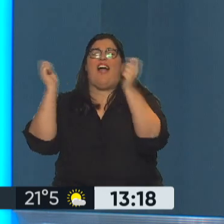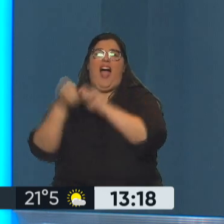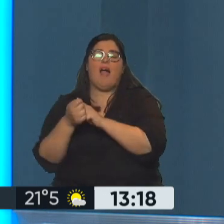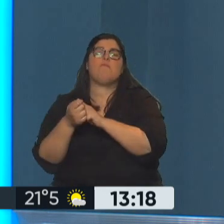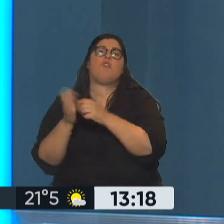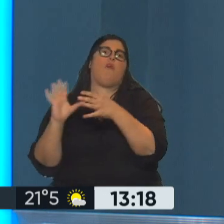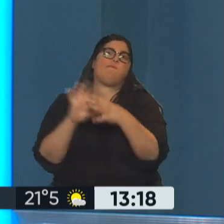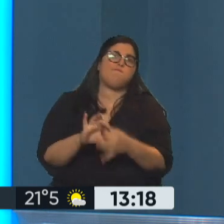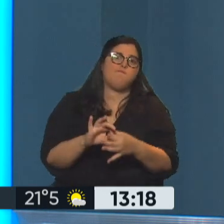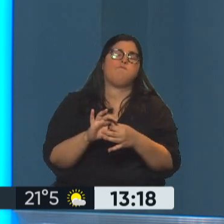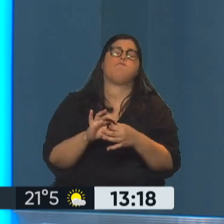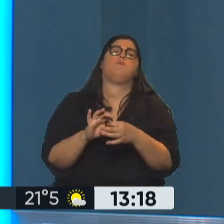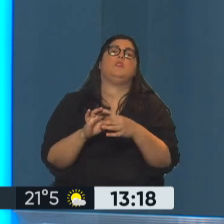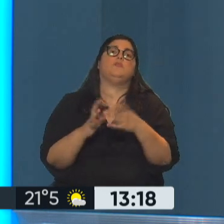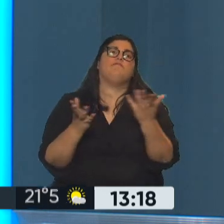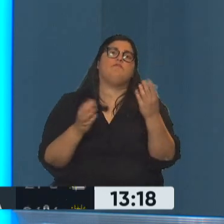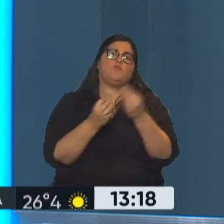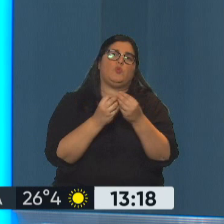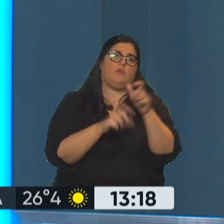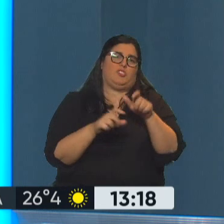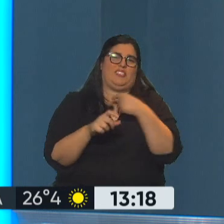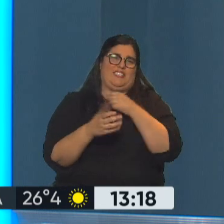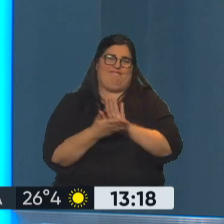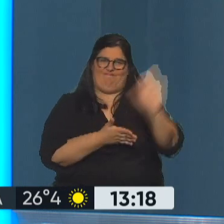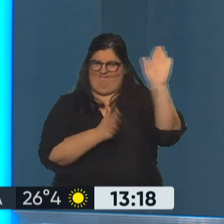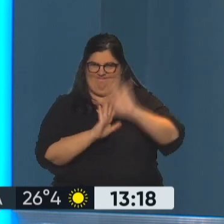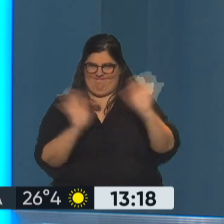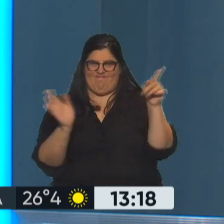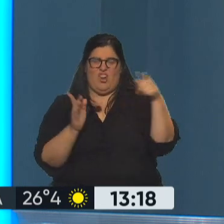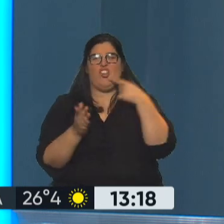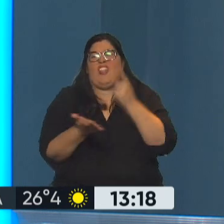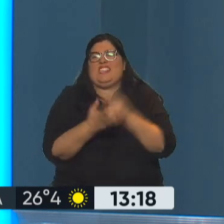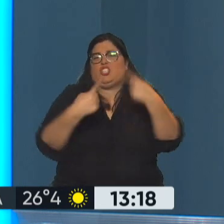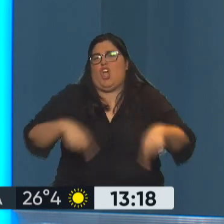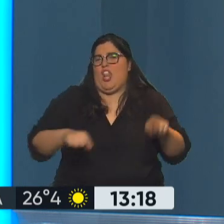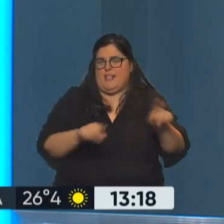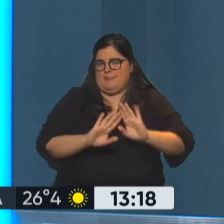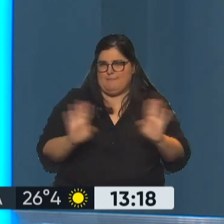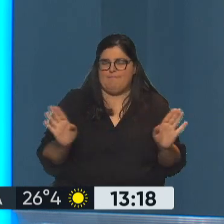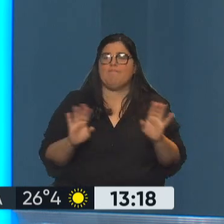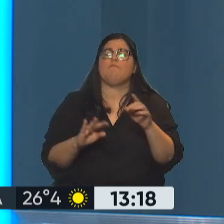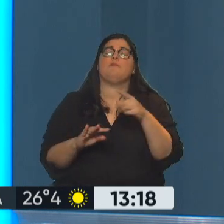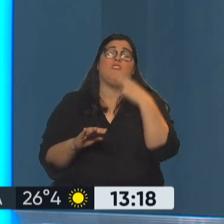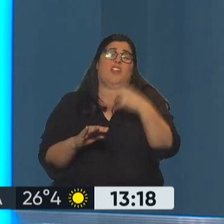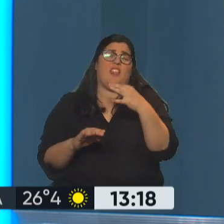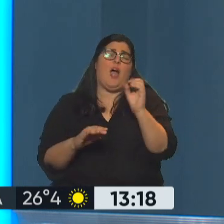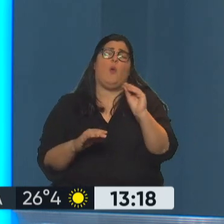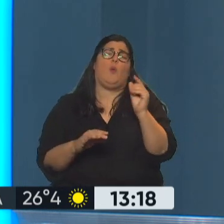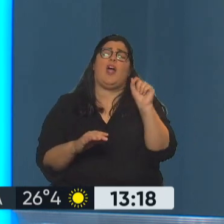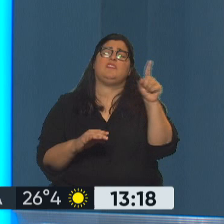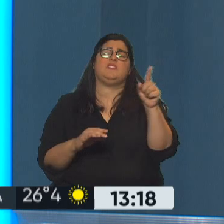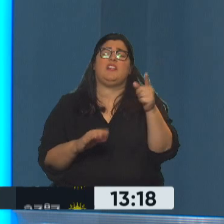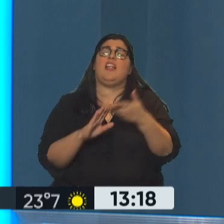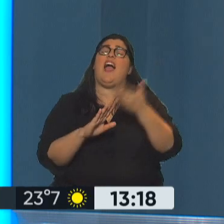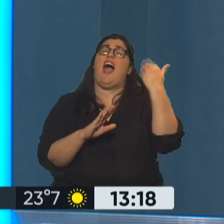bueno, lo apartan, ¿no? Es como que es rechazado por todos lados. Hoy Brasil dejó un país que